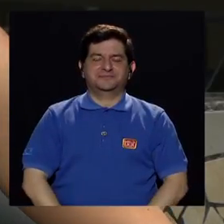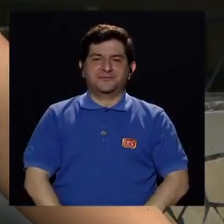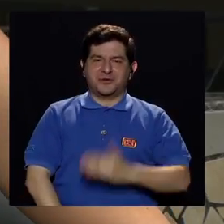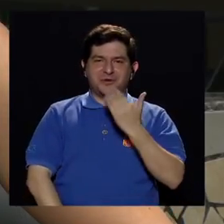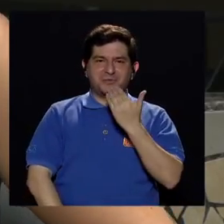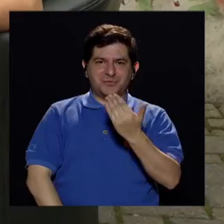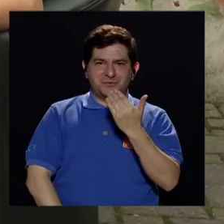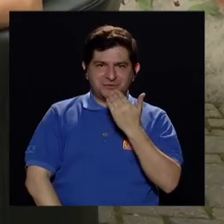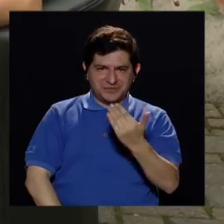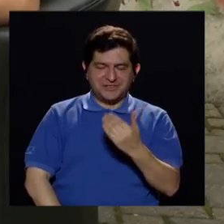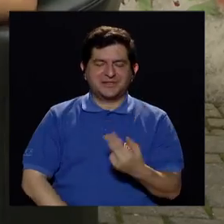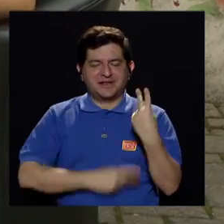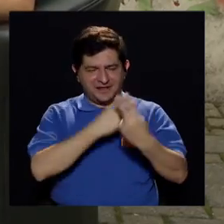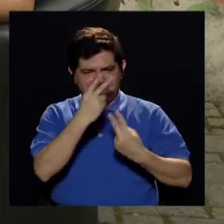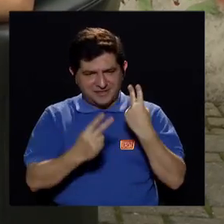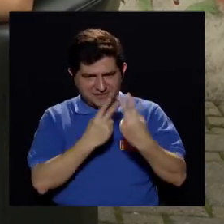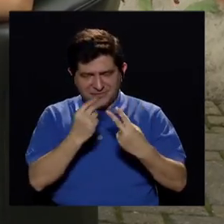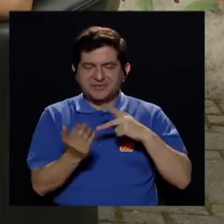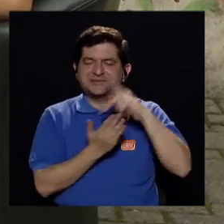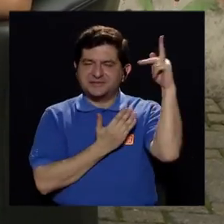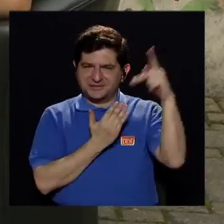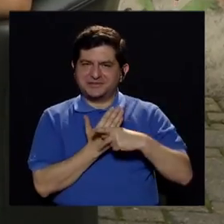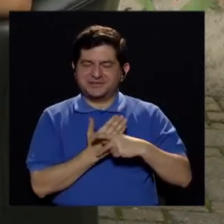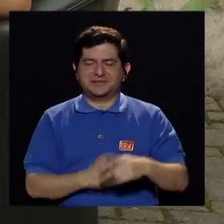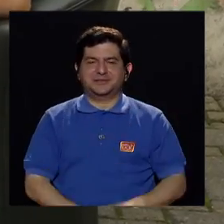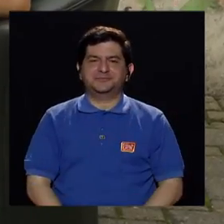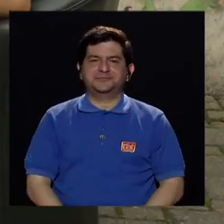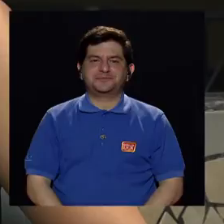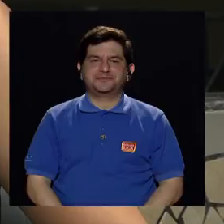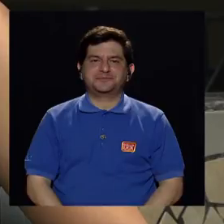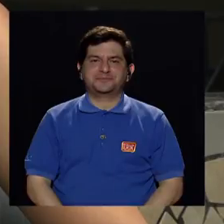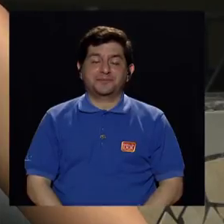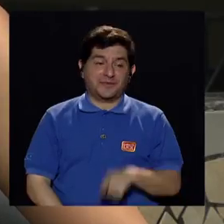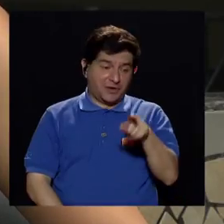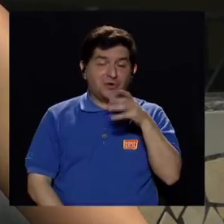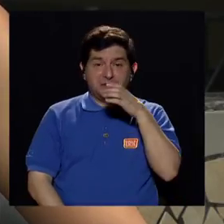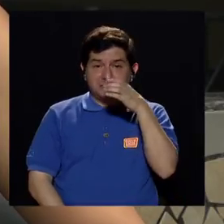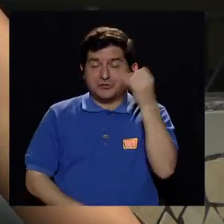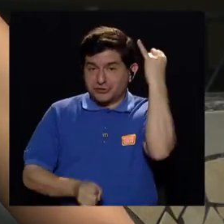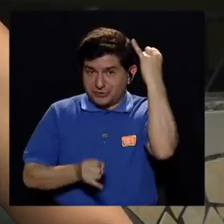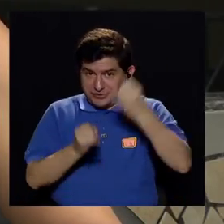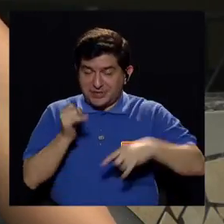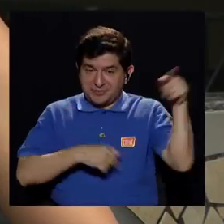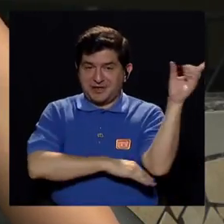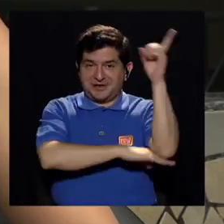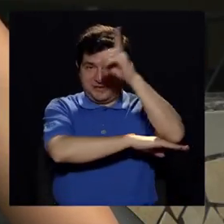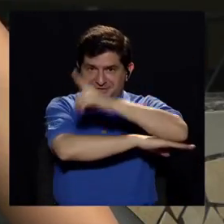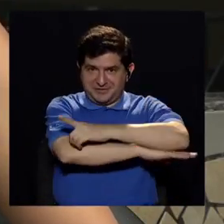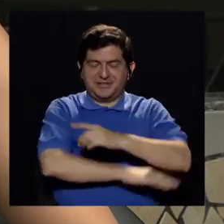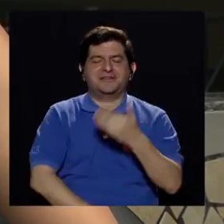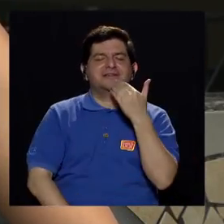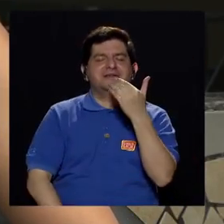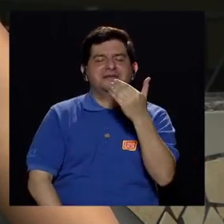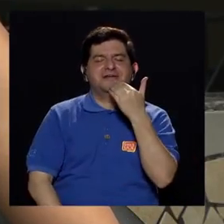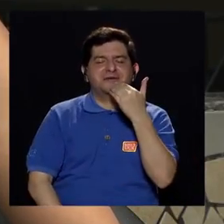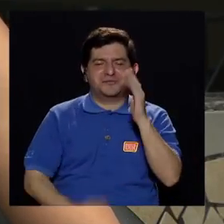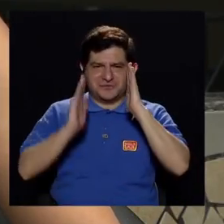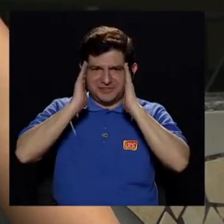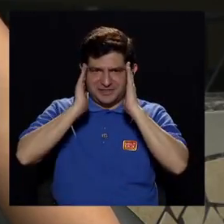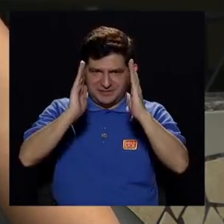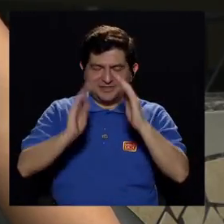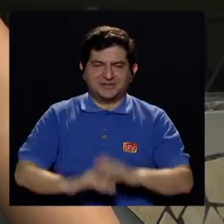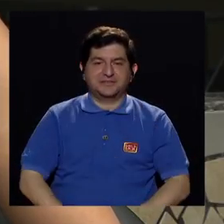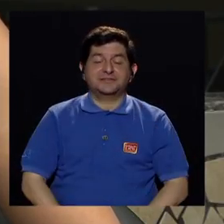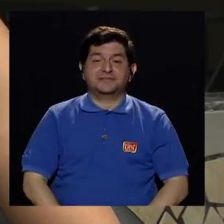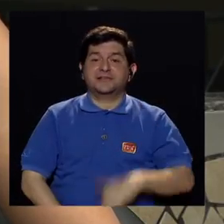gracias por tu visita al programa. Y bueno, con estos consejos terminamos el día de hoy. Gracias por su sintonía.